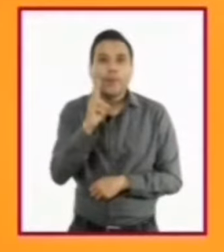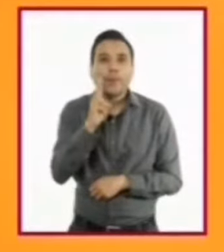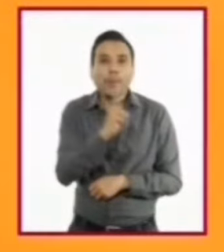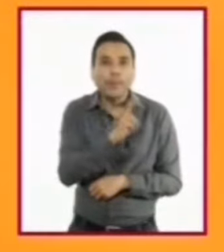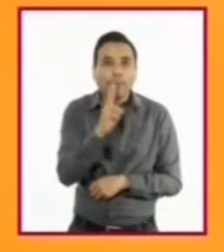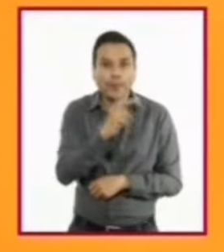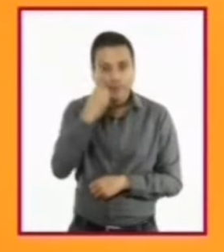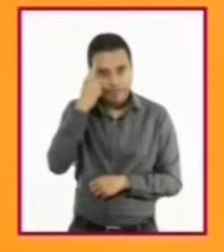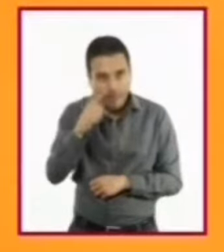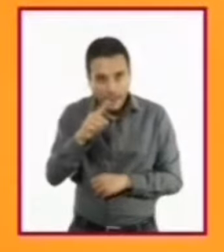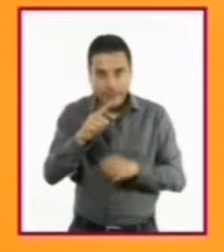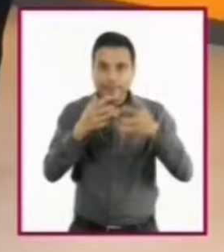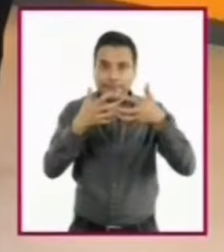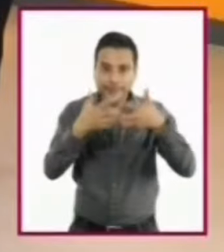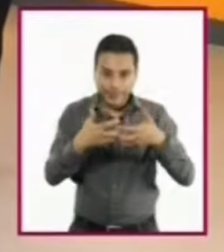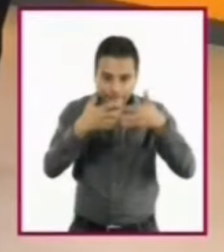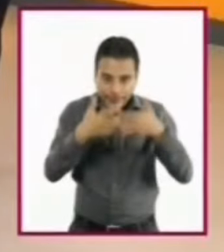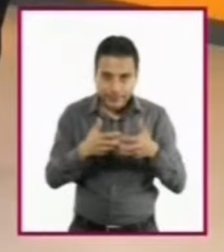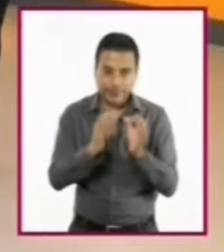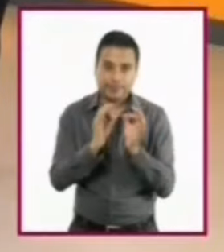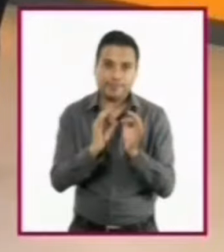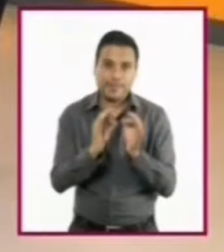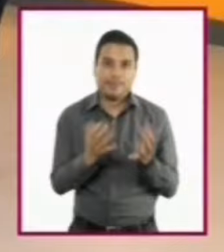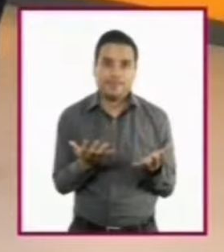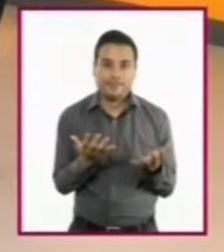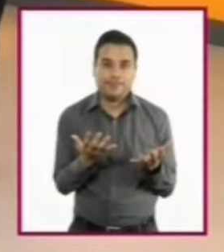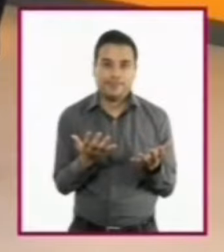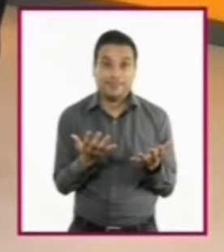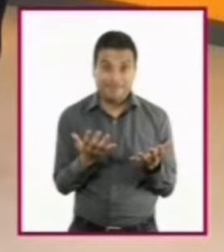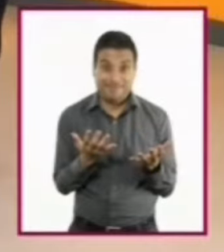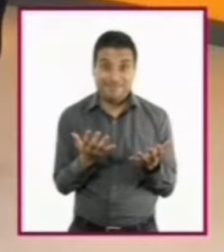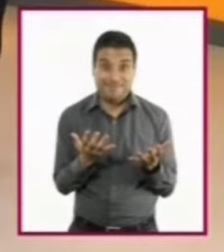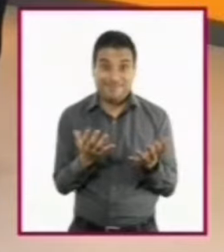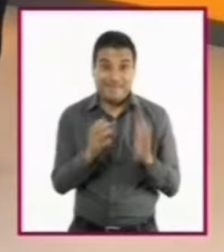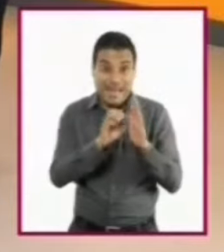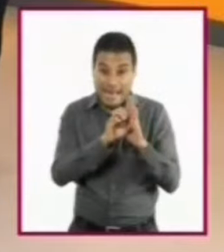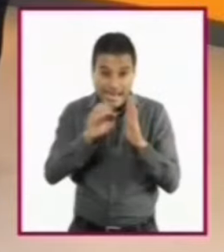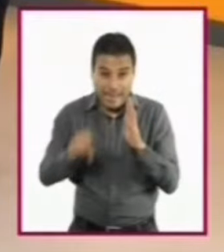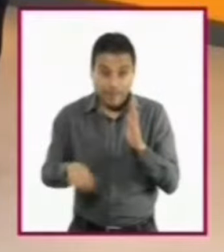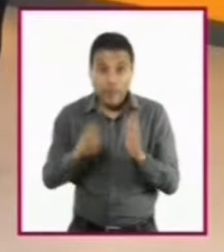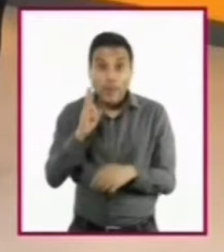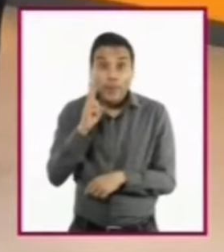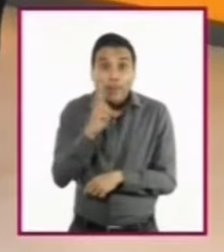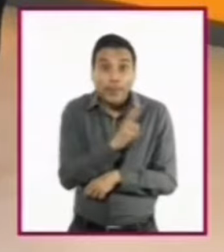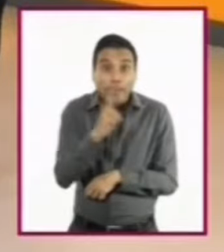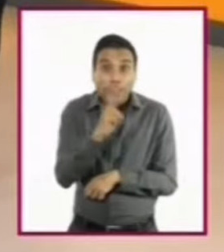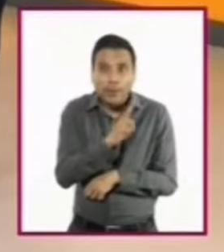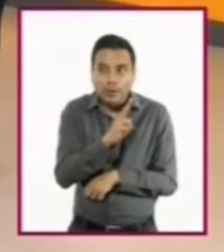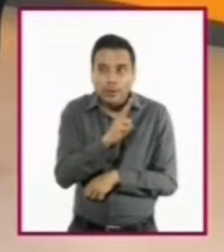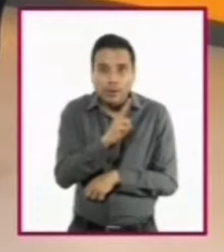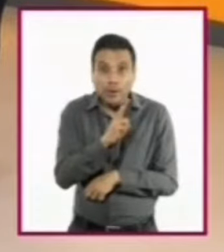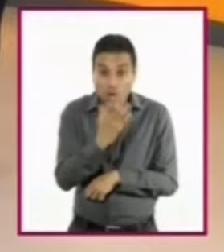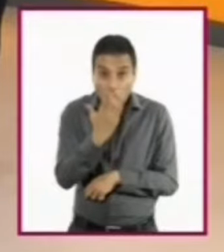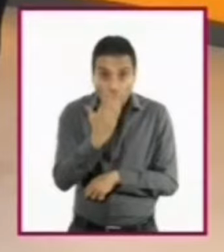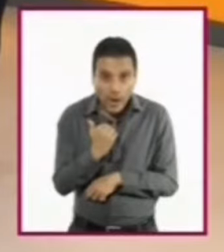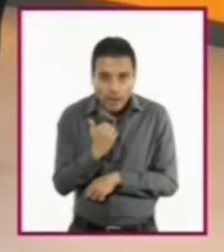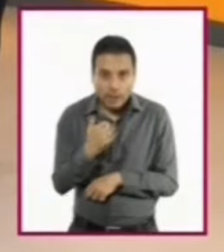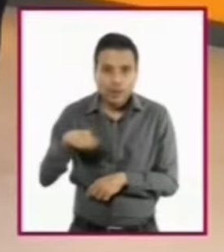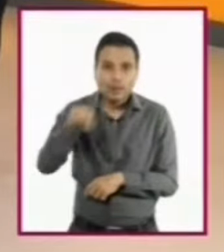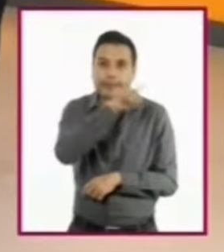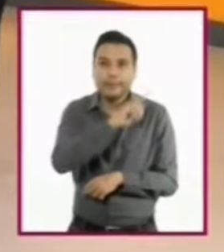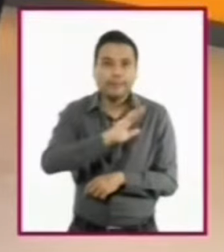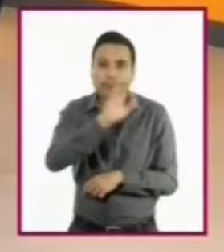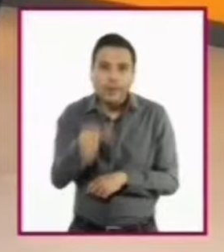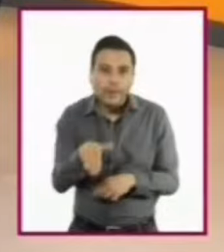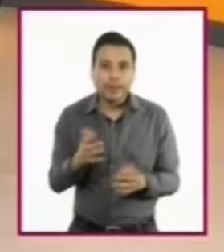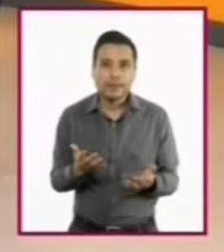cabo sus funciones vitales. No podemos vivir tanto tiempo sin oxígeno, al igual que no es posible vivir sin alimento o